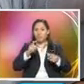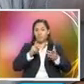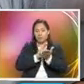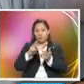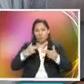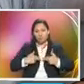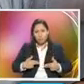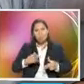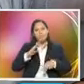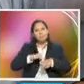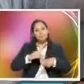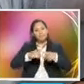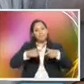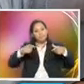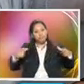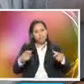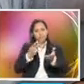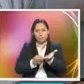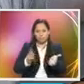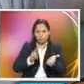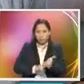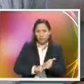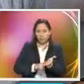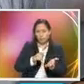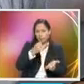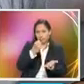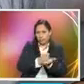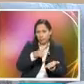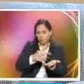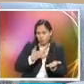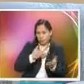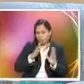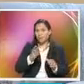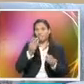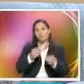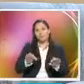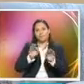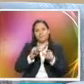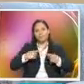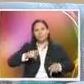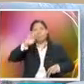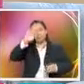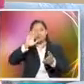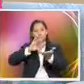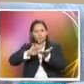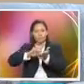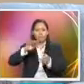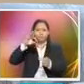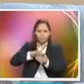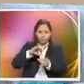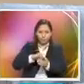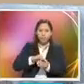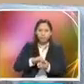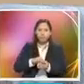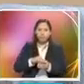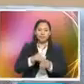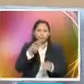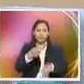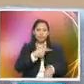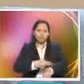humanos que ya tenemos reconocidos. Es correcto. Y es por eso también la importancia de la ciudadanía, ¿no? Que participe en todo este